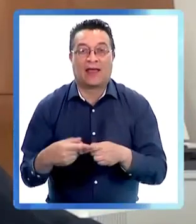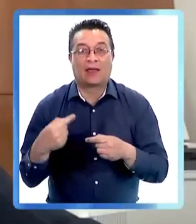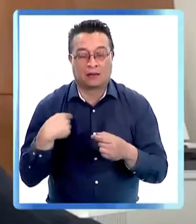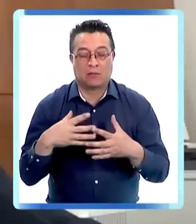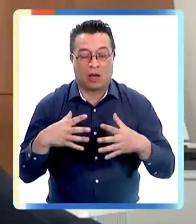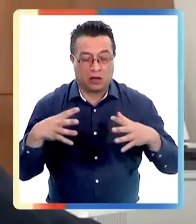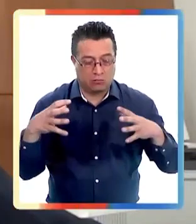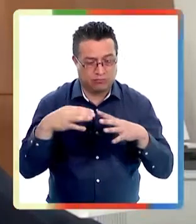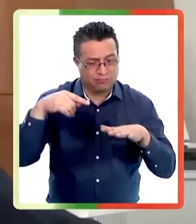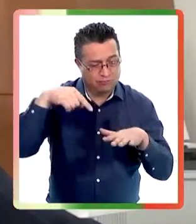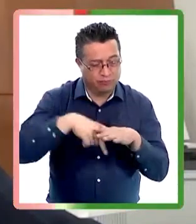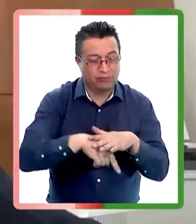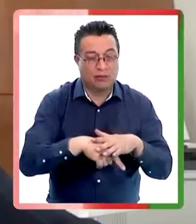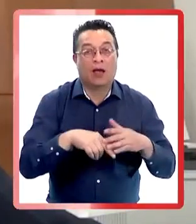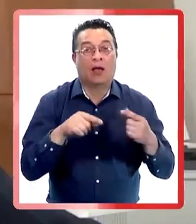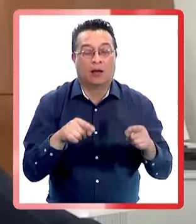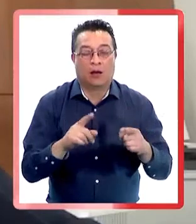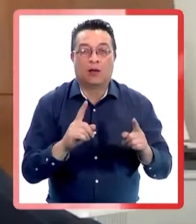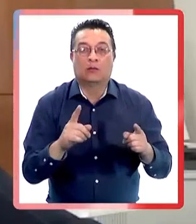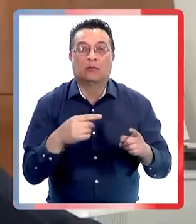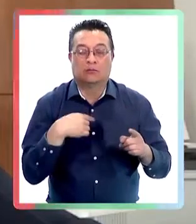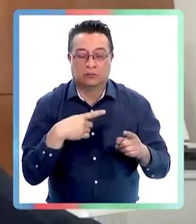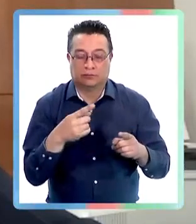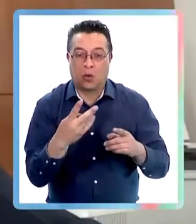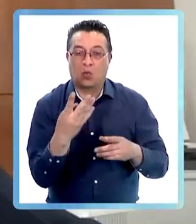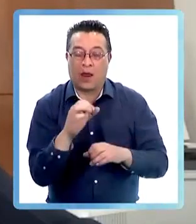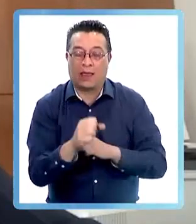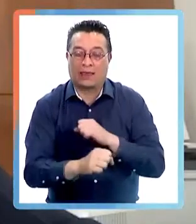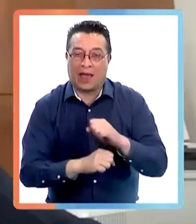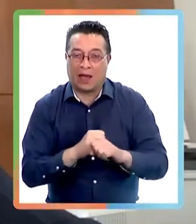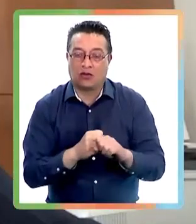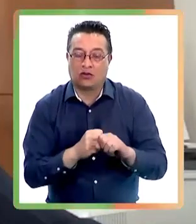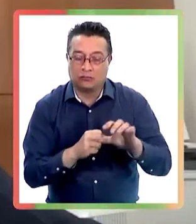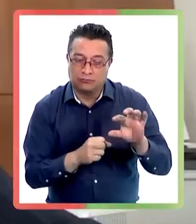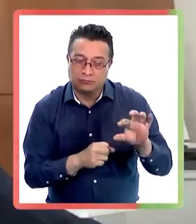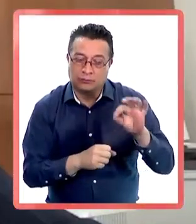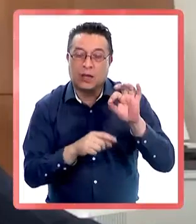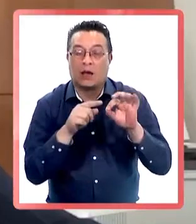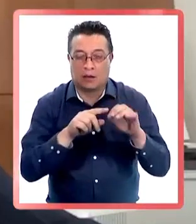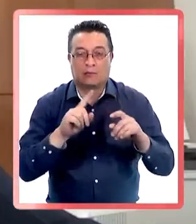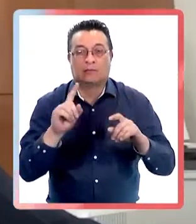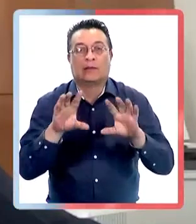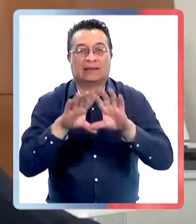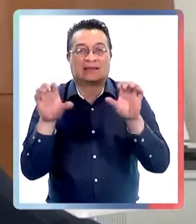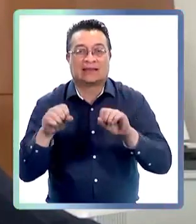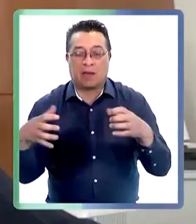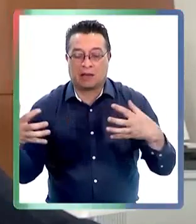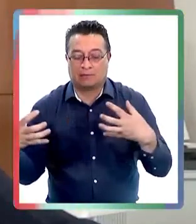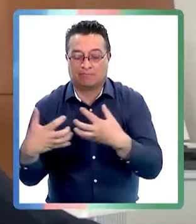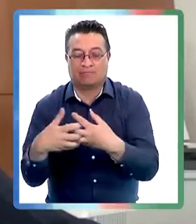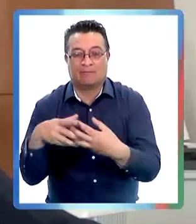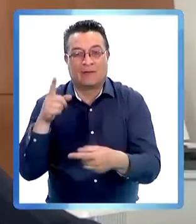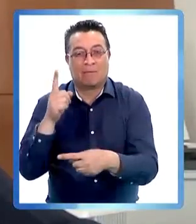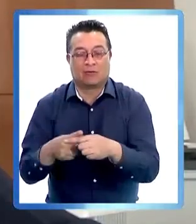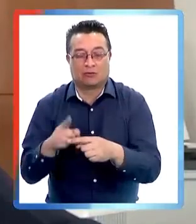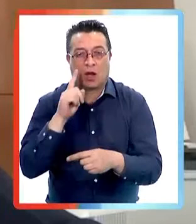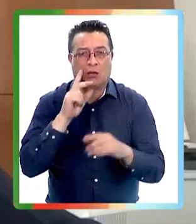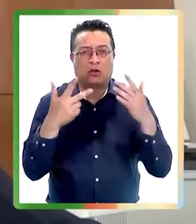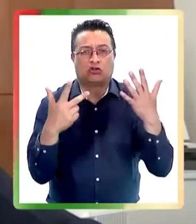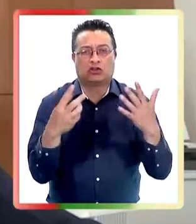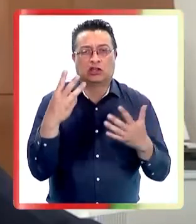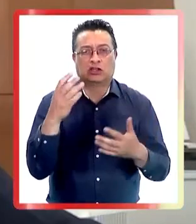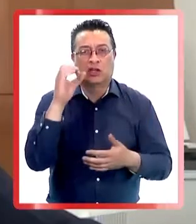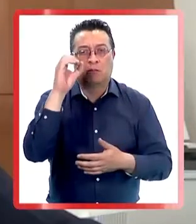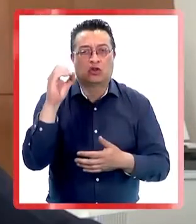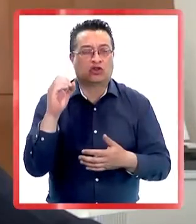del extremo en el cual nos hemos encontrado estos 40 años y que nos lleve a un sistema mixto, como existe en el